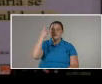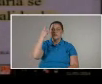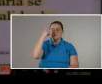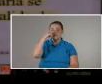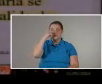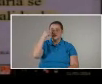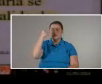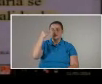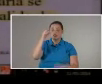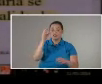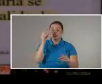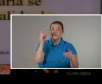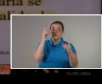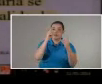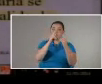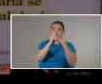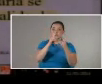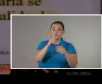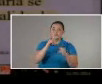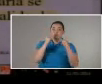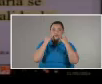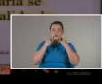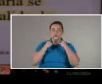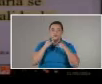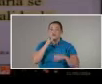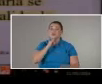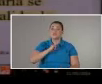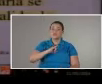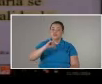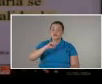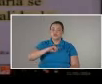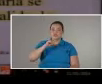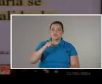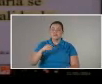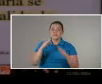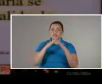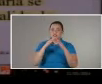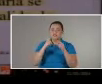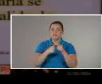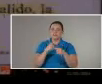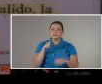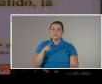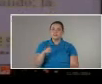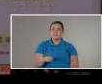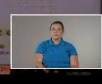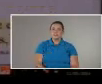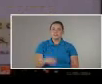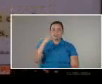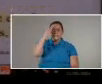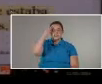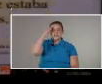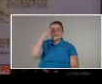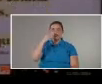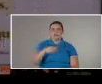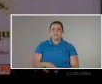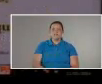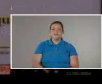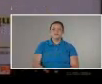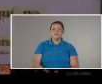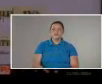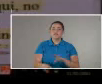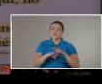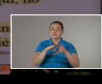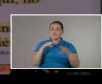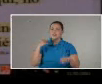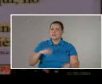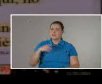Entonces los judíos que estaban en casa con ella y la consolaban, cuando vieron que María se había levantado de prisa y había salido, la